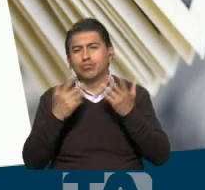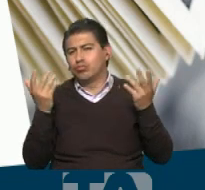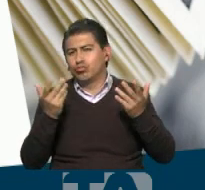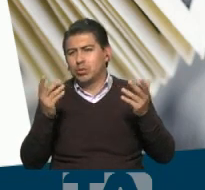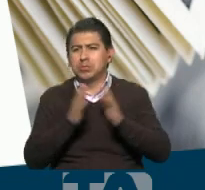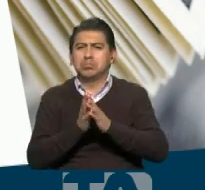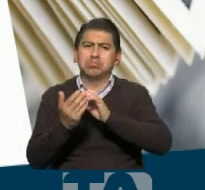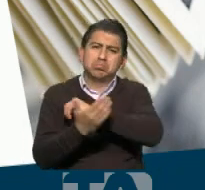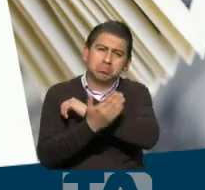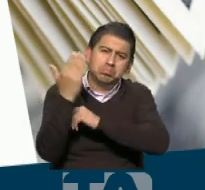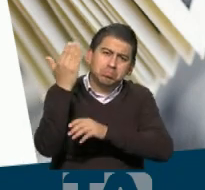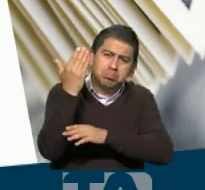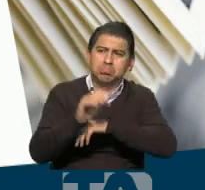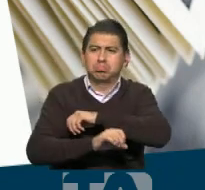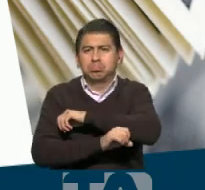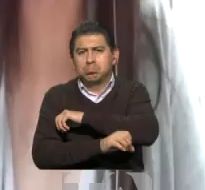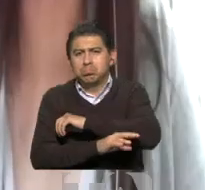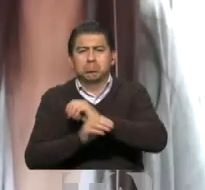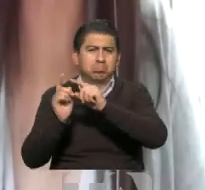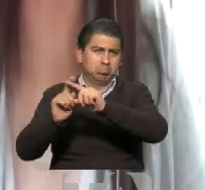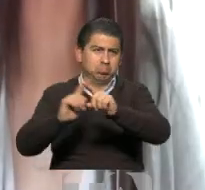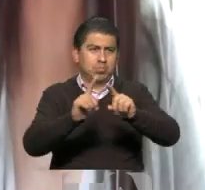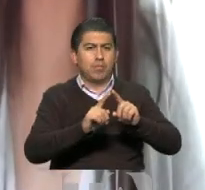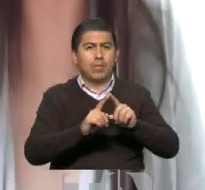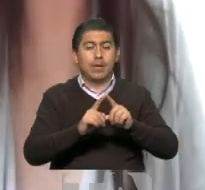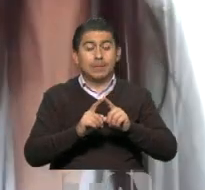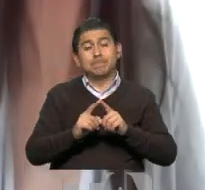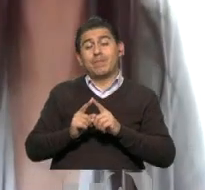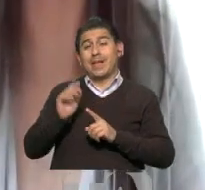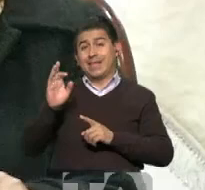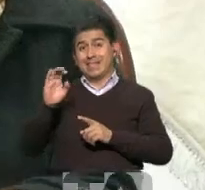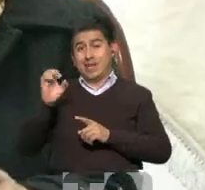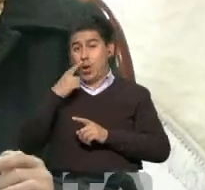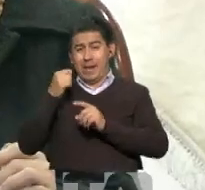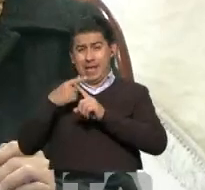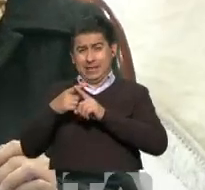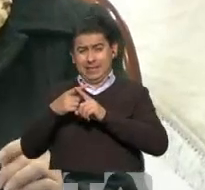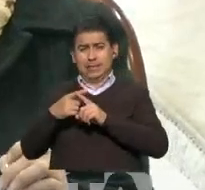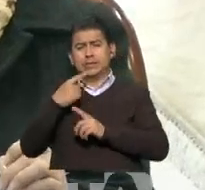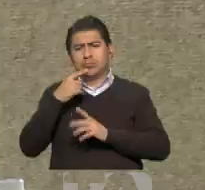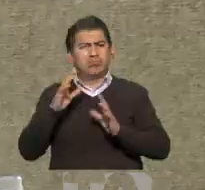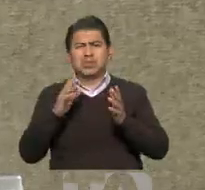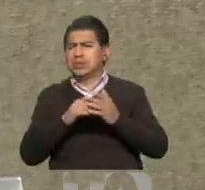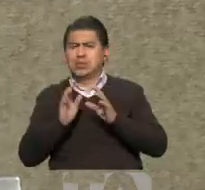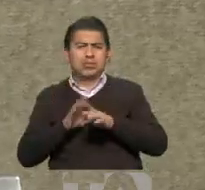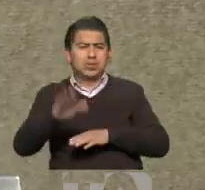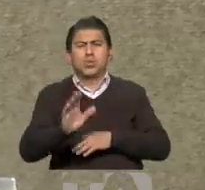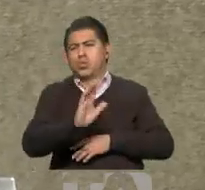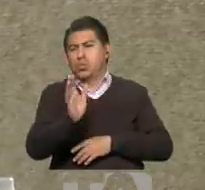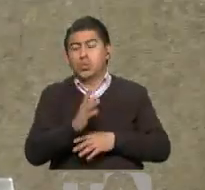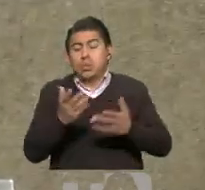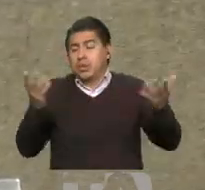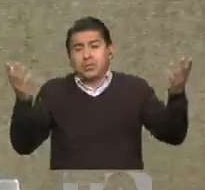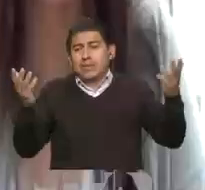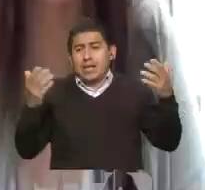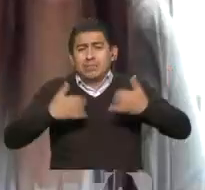$562,164 en la promoción electoral que paga el Estado. Para el exmiembro del Tribunal Supremo Electoral, Medardo Lea, se apresuraron, pero dice que está claro